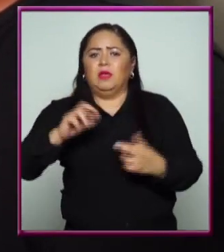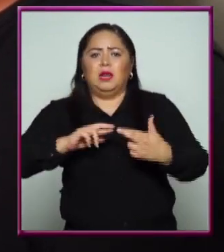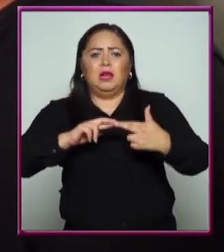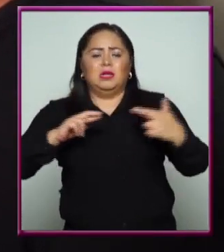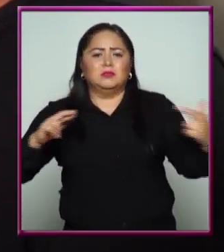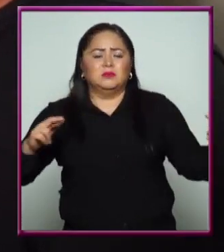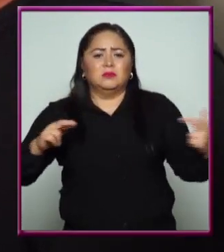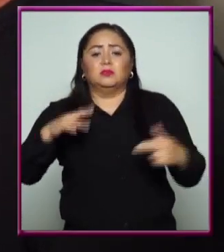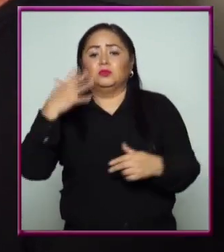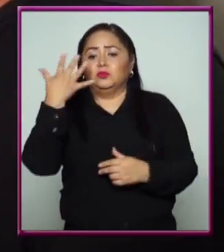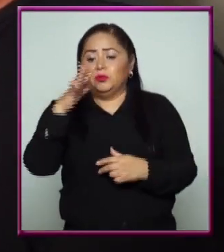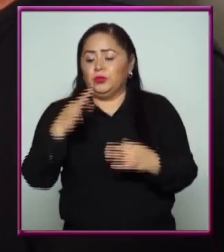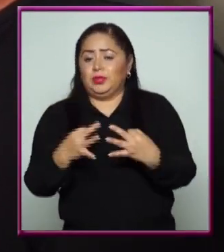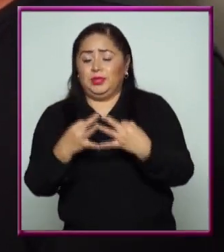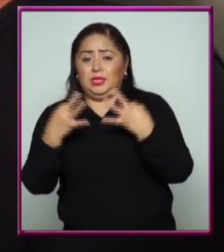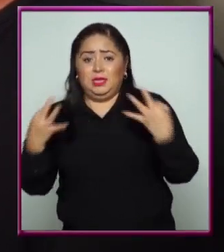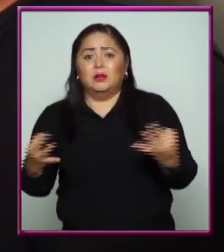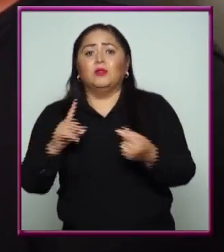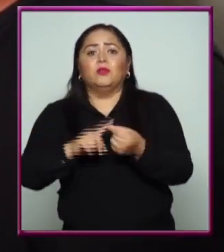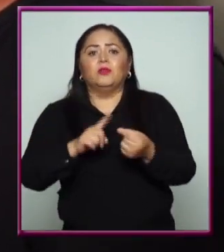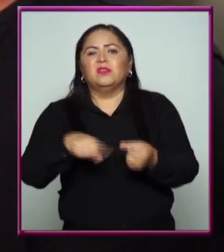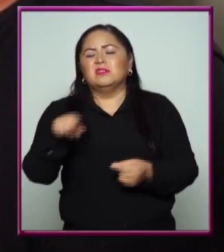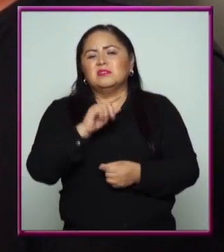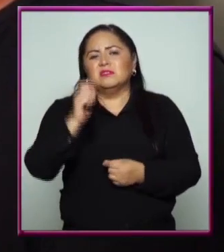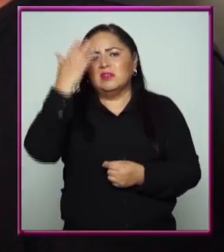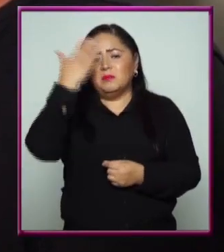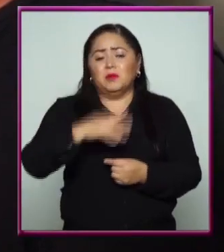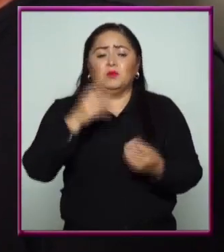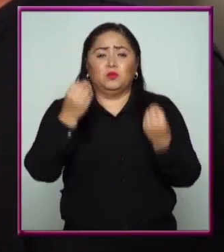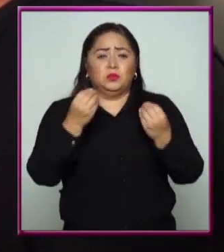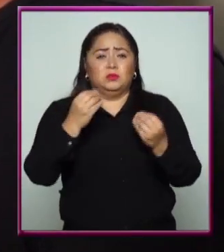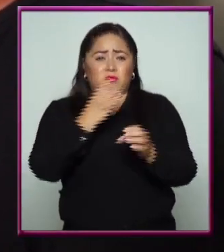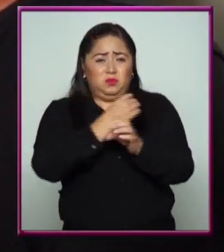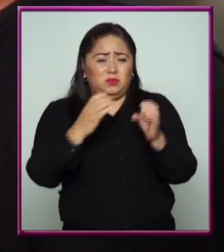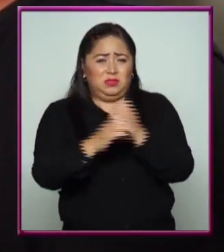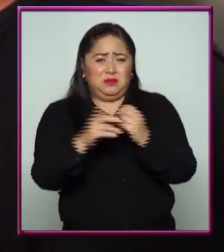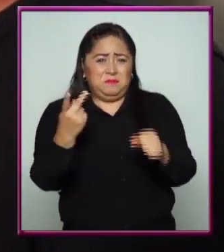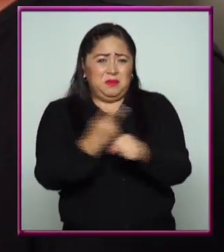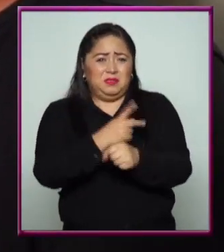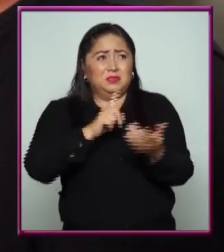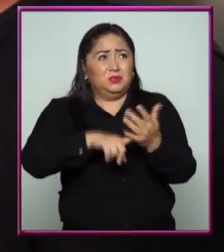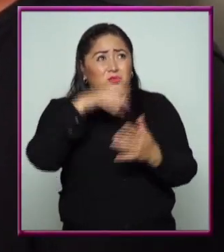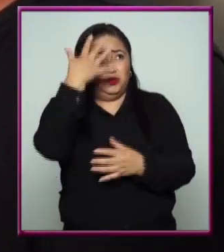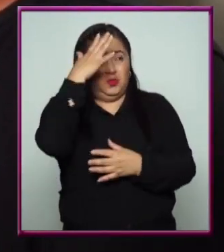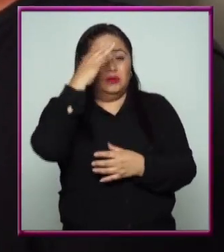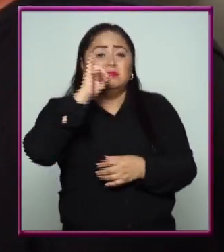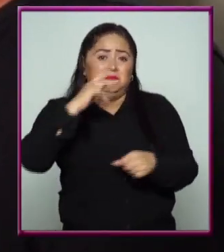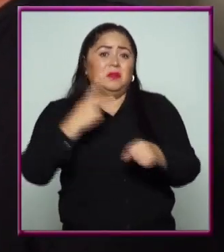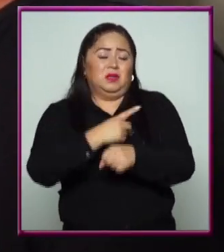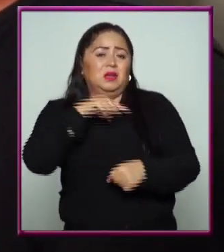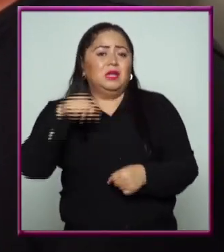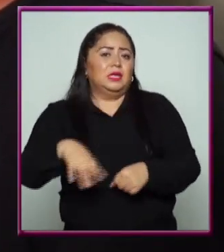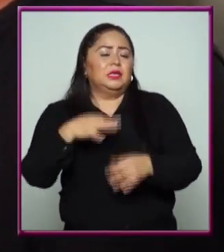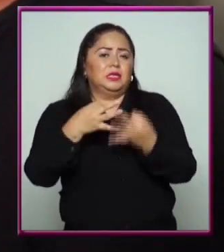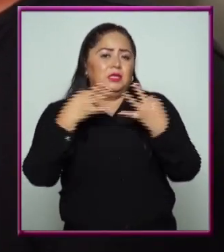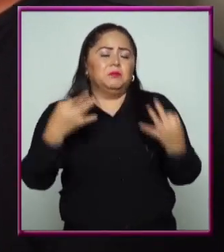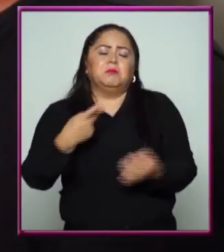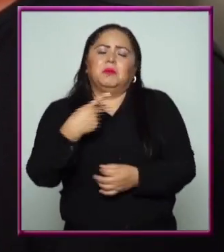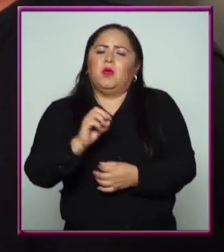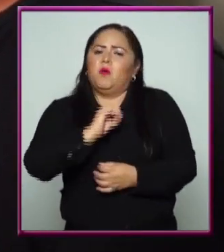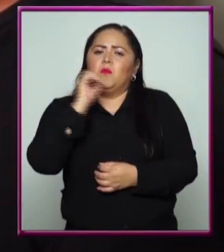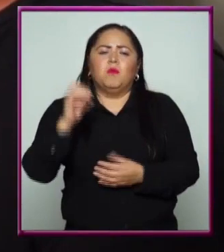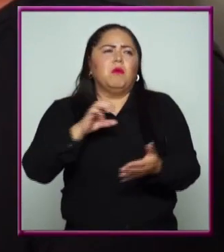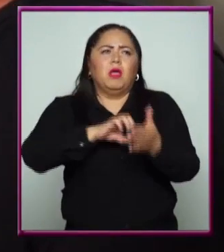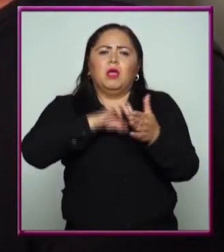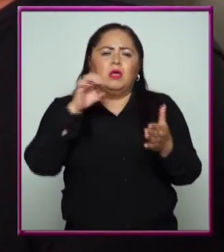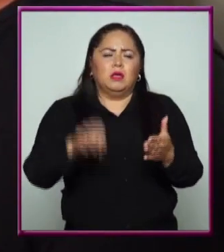relaciones Sol-Tierra, en donde se sabe que muchas de las cosas que pasan en el Sol afectan a la Tierra. Lo más obvio son,